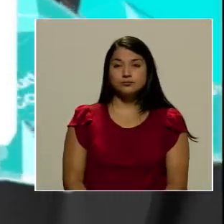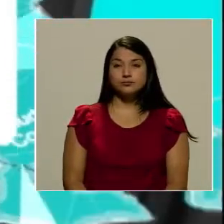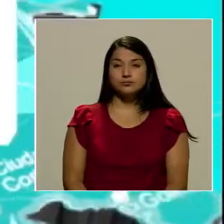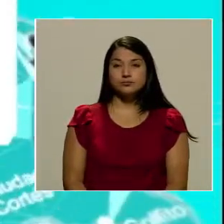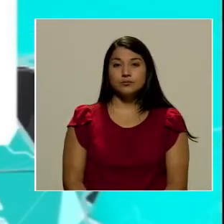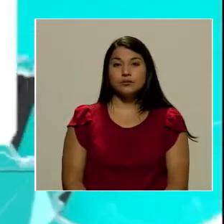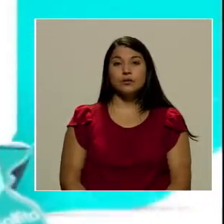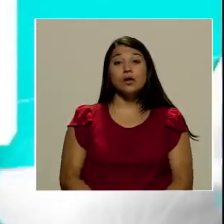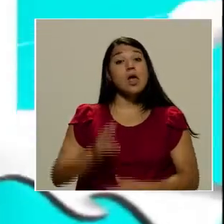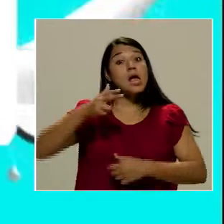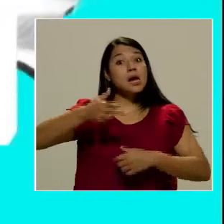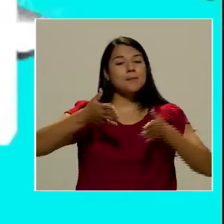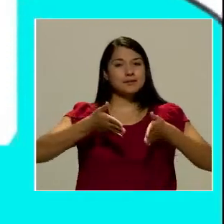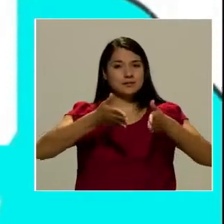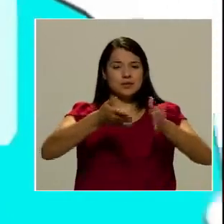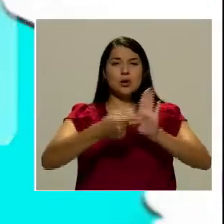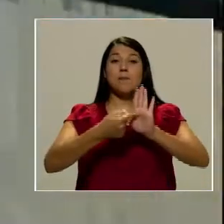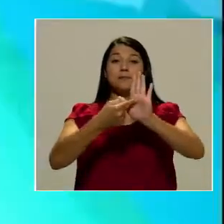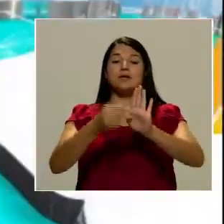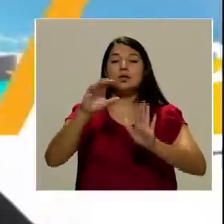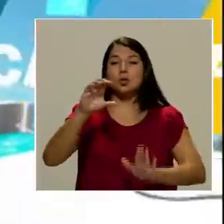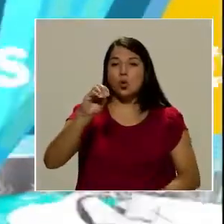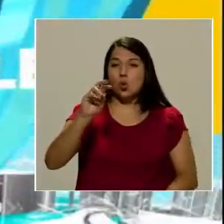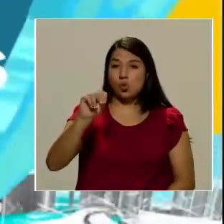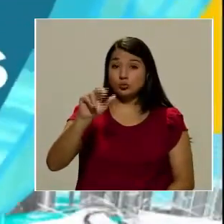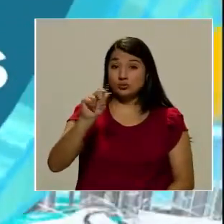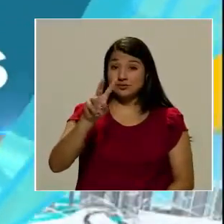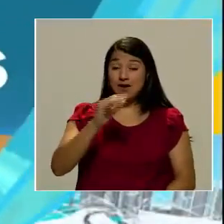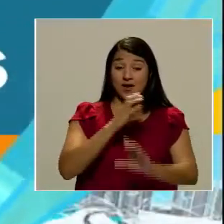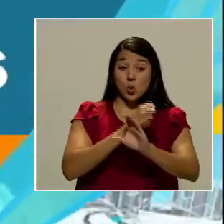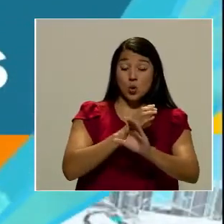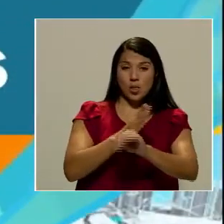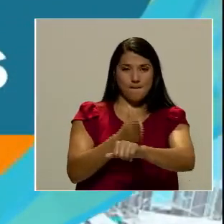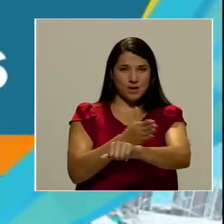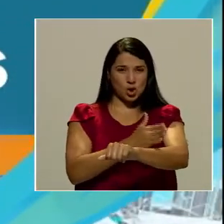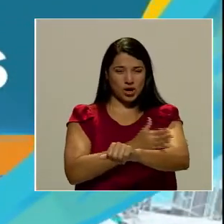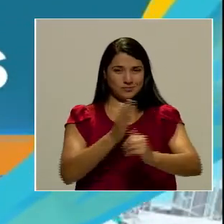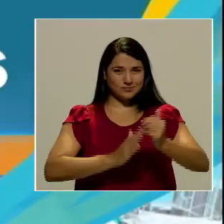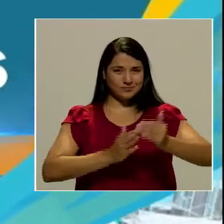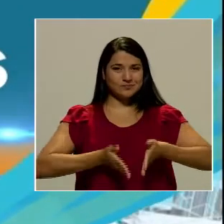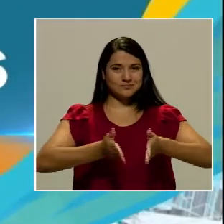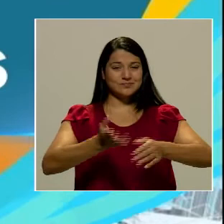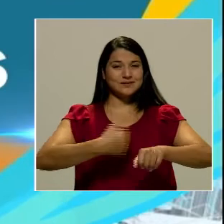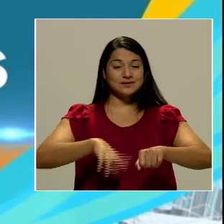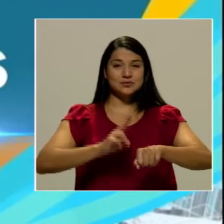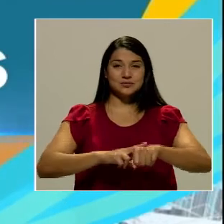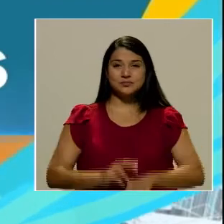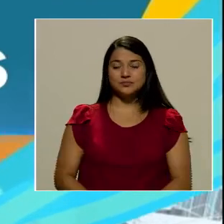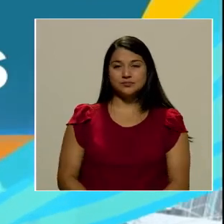La sección de cámaras viales es presentada por CONAVI, conservando, mejorando y construyendo la red vial